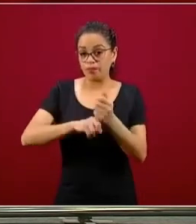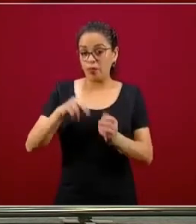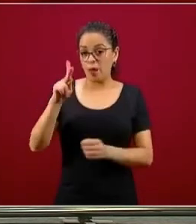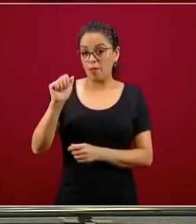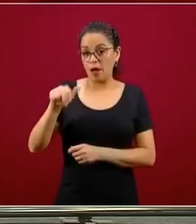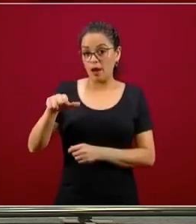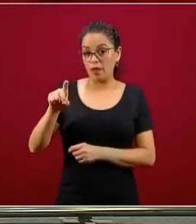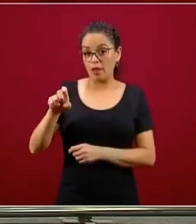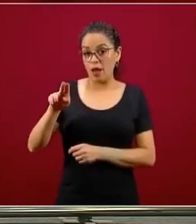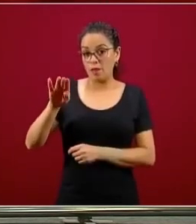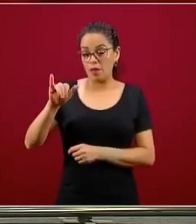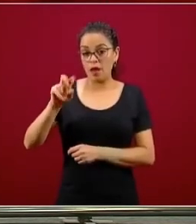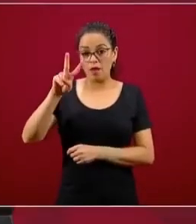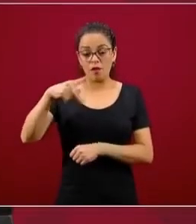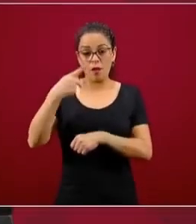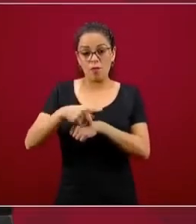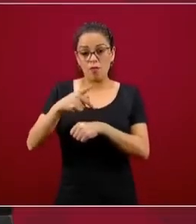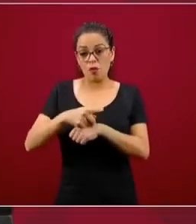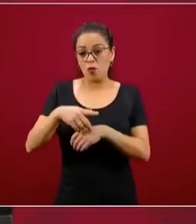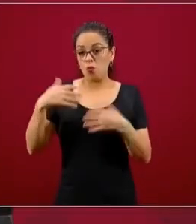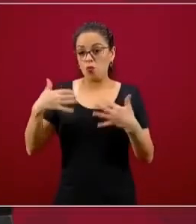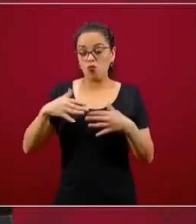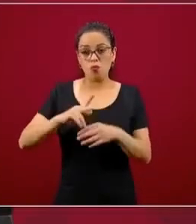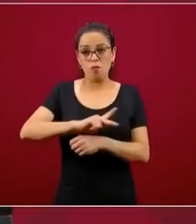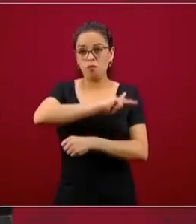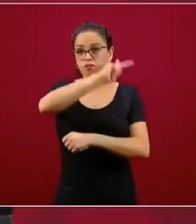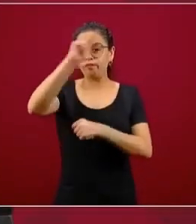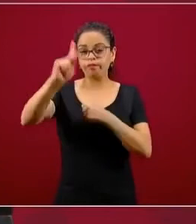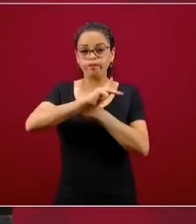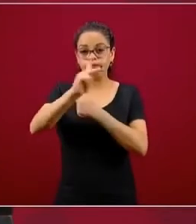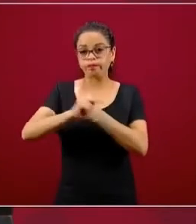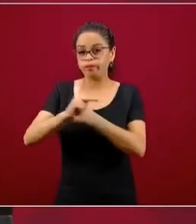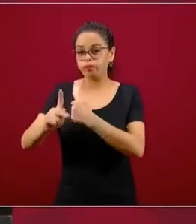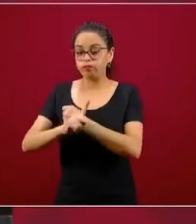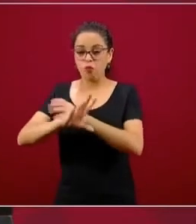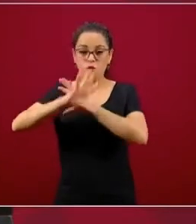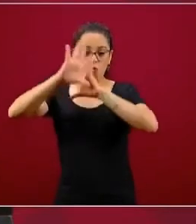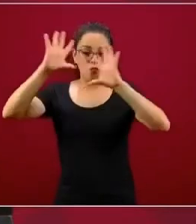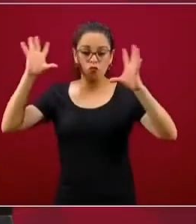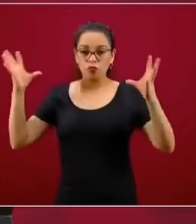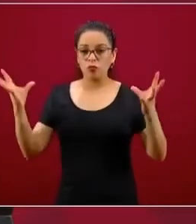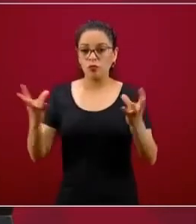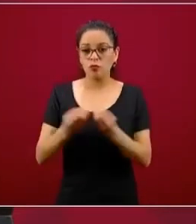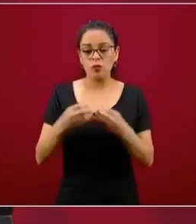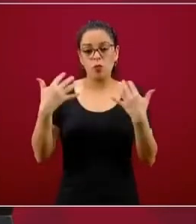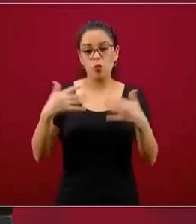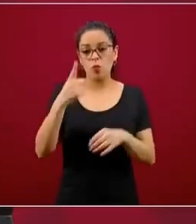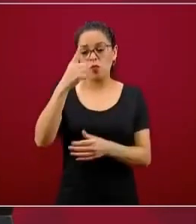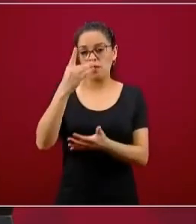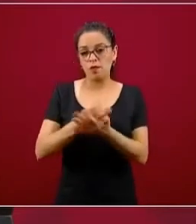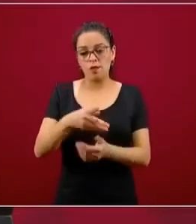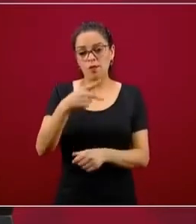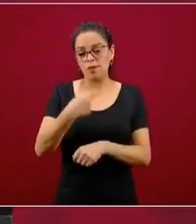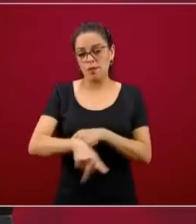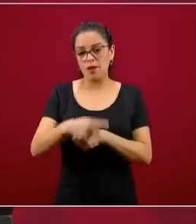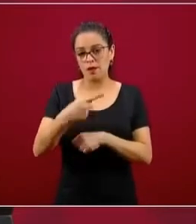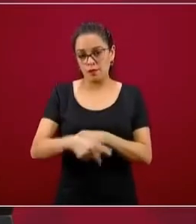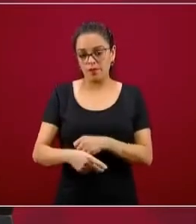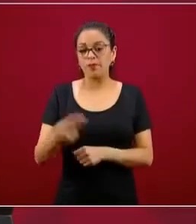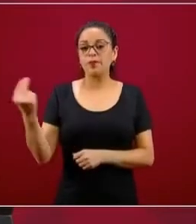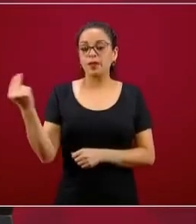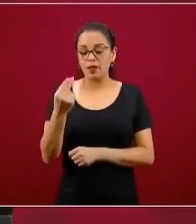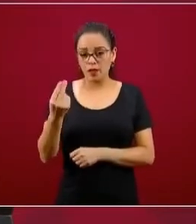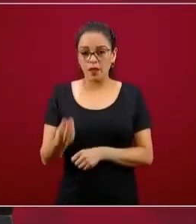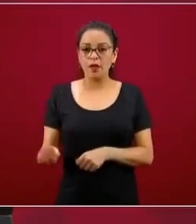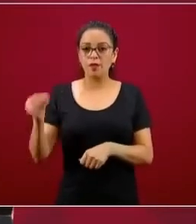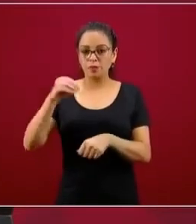salud en todos los países. Entonces, consideramos que es muy pertinente que incorporemos en esa